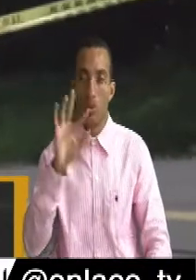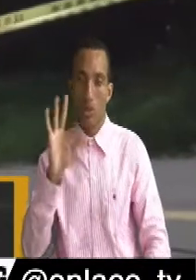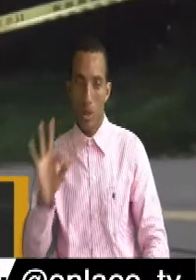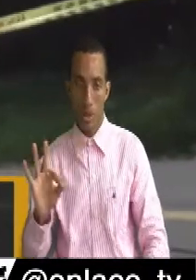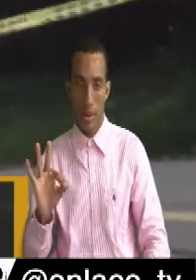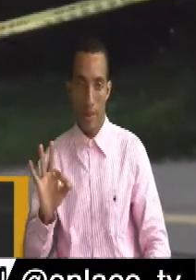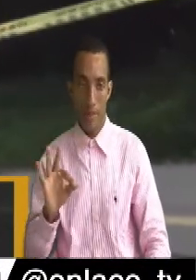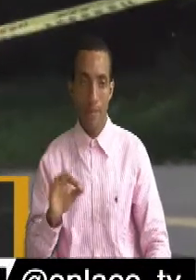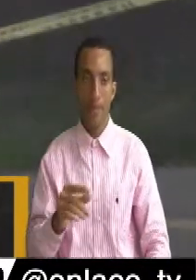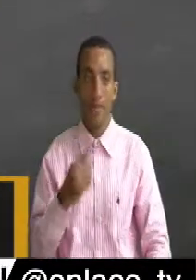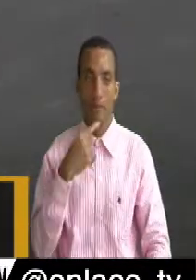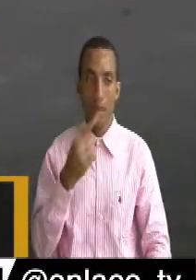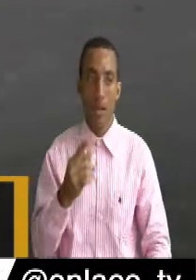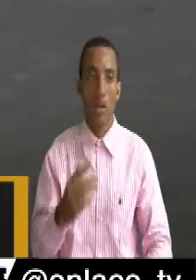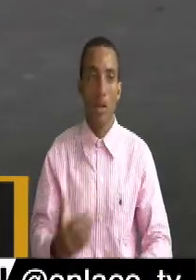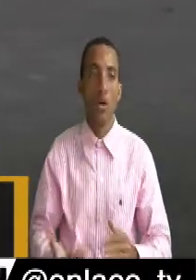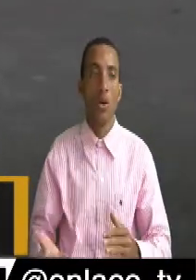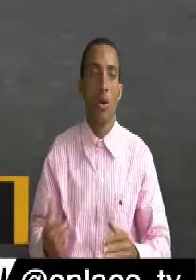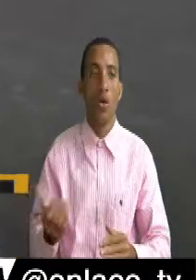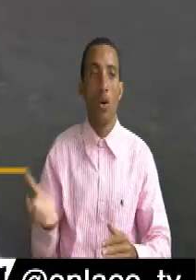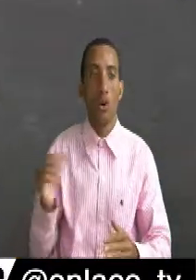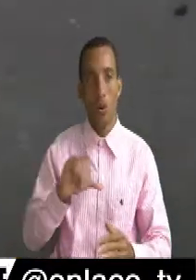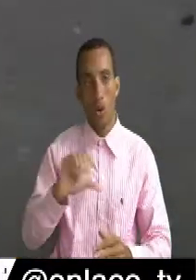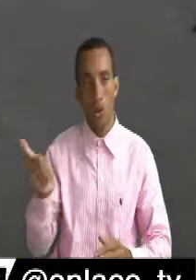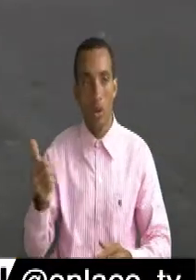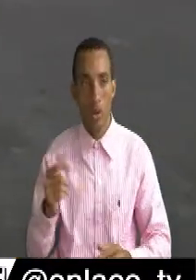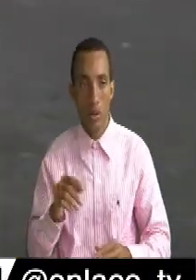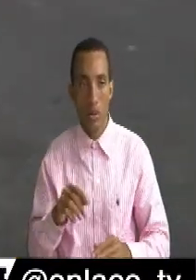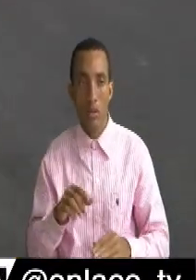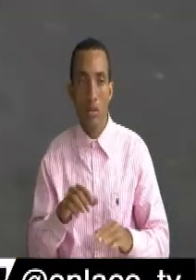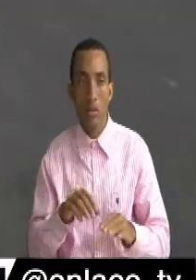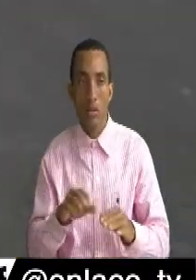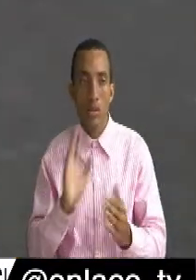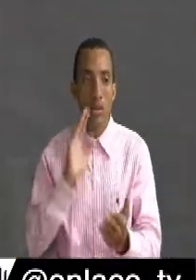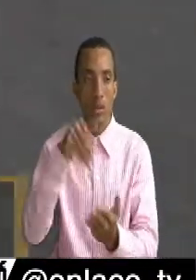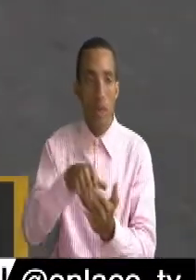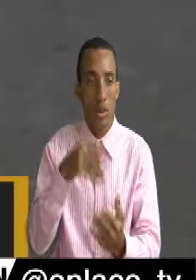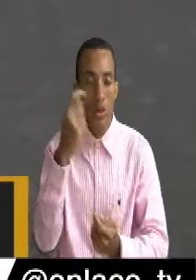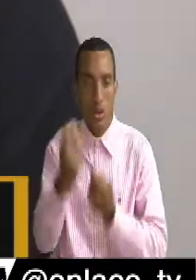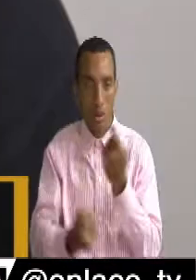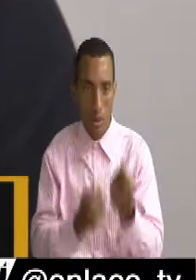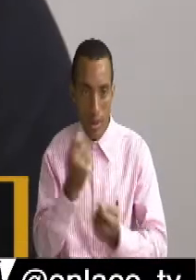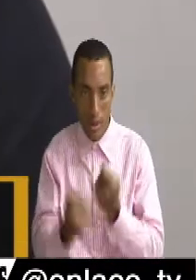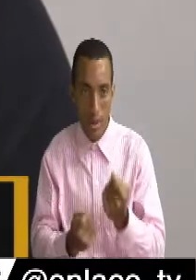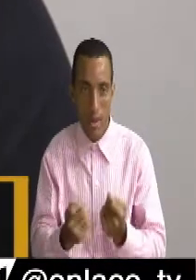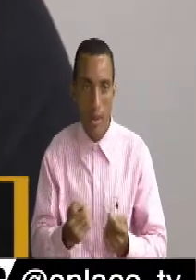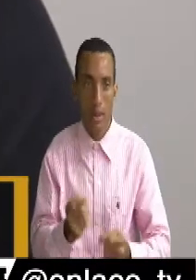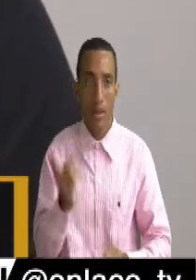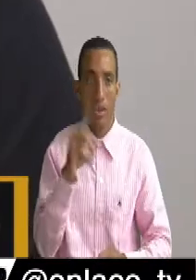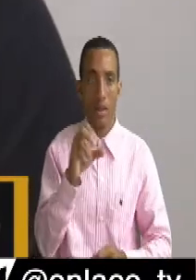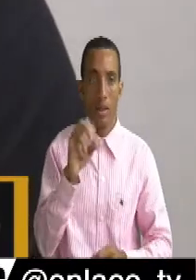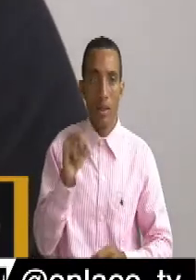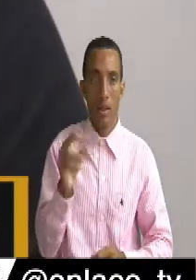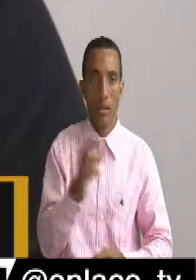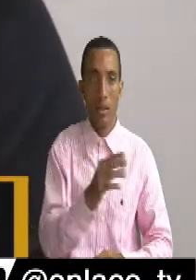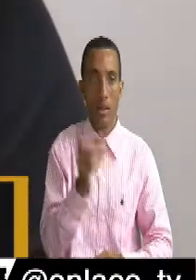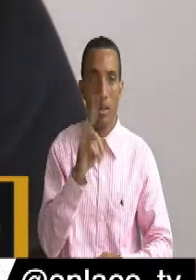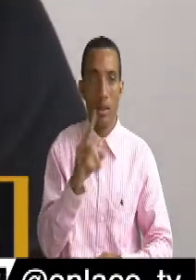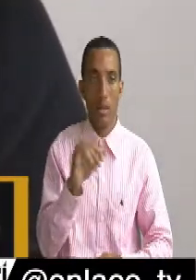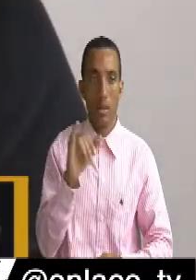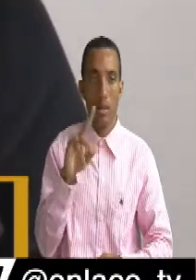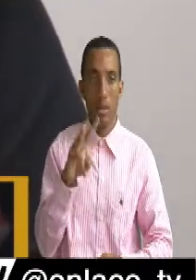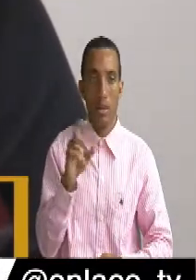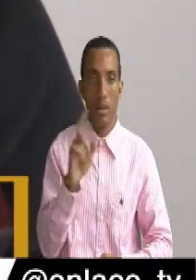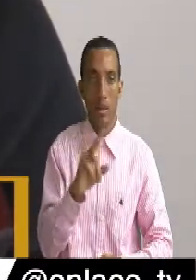Bermeja habilitó una nueva zona de parqueo en inmediaciones del Centro Comercial San Silvestre. Así lo confirma Emma Vilardi, funcionaria de esta inspección.